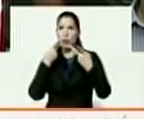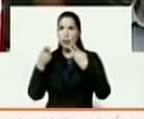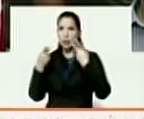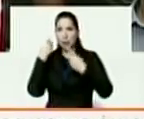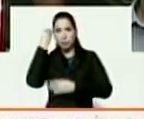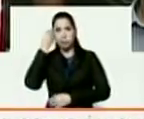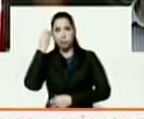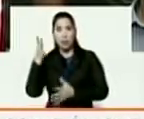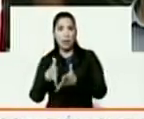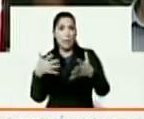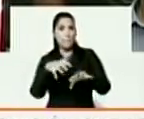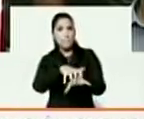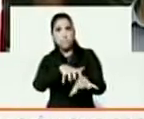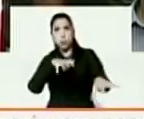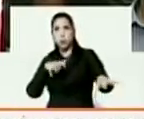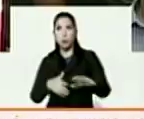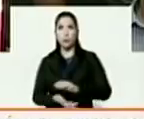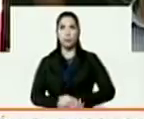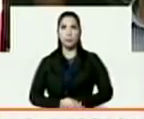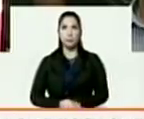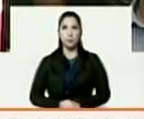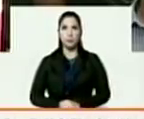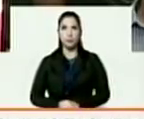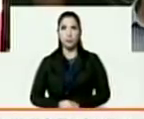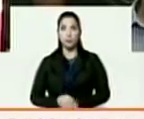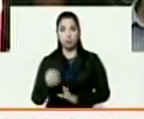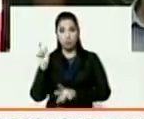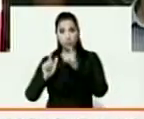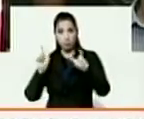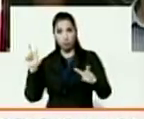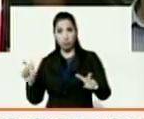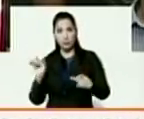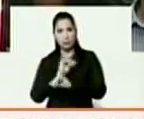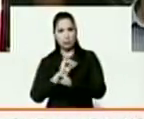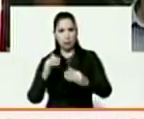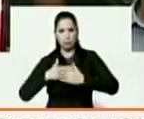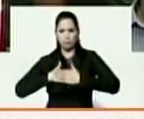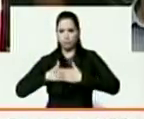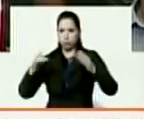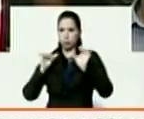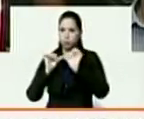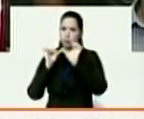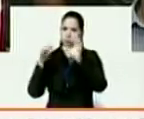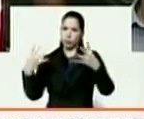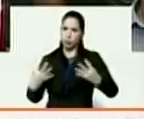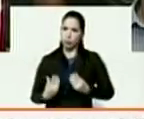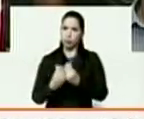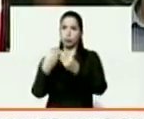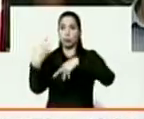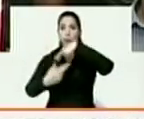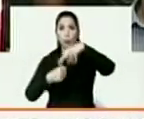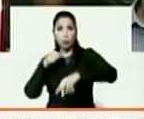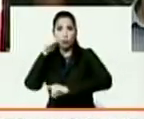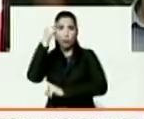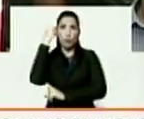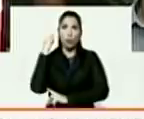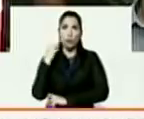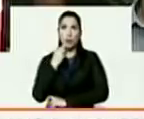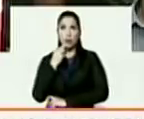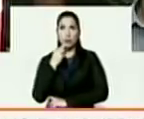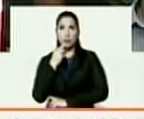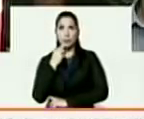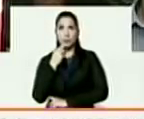gran mayoría una gran mayoría de personas que están dispuestas a seguir acompañando la revolución bolivariana en